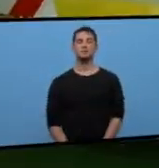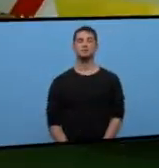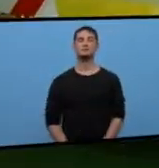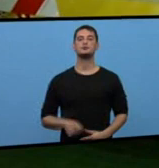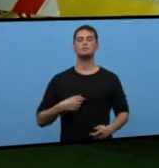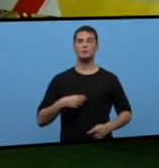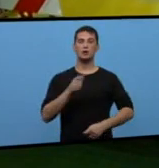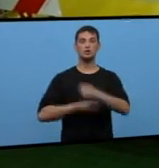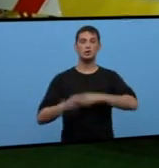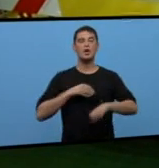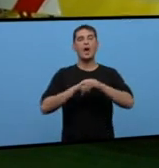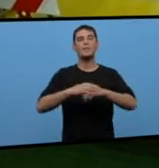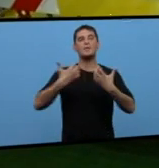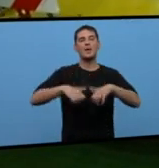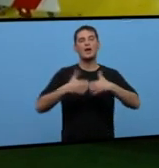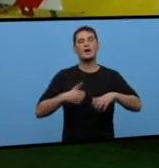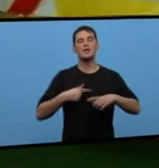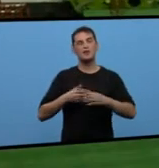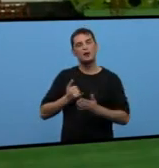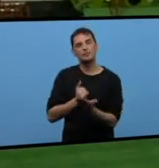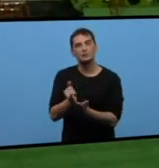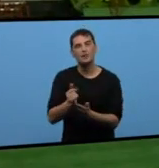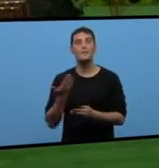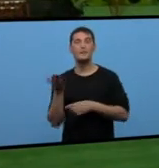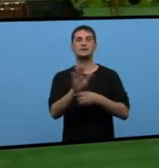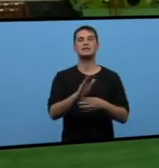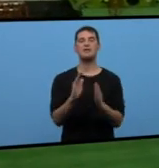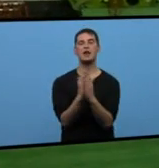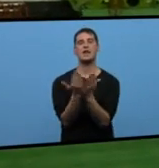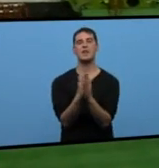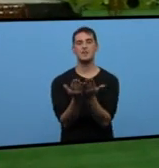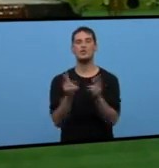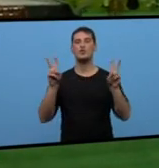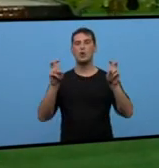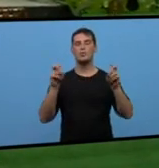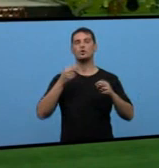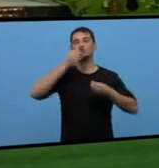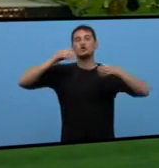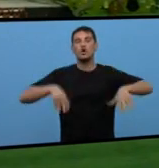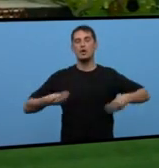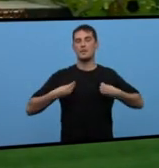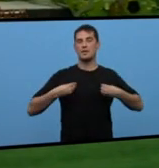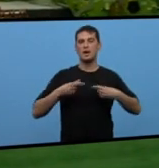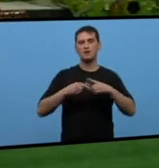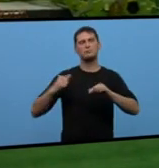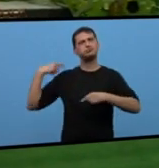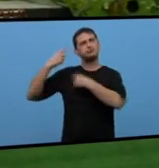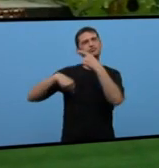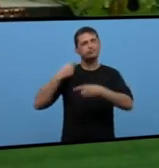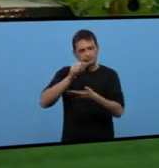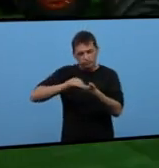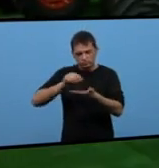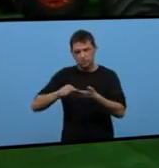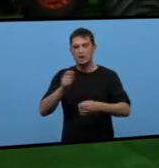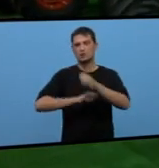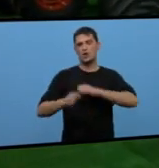A Asociación Galega de Amigos de Maquinaria Agrícola Clásica presenta este sábado o libro Agamac Historia Viva. A publicación fai un repaso a trayectoria que ven desenvolvendo a asociación